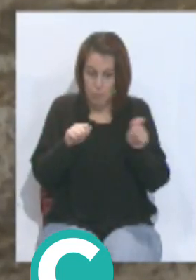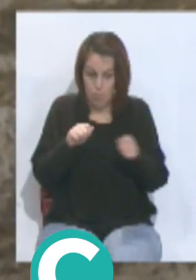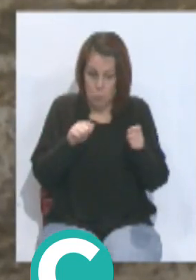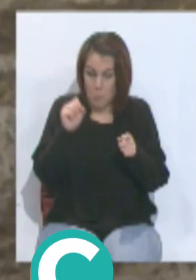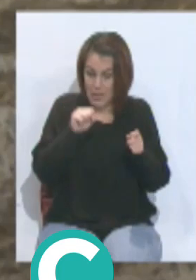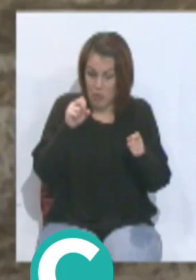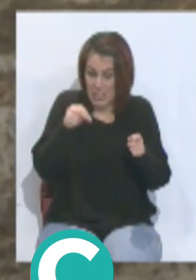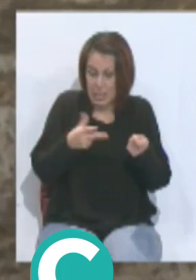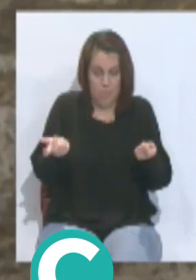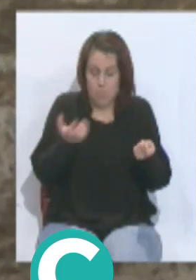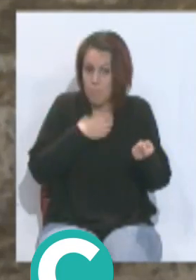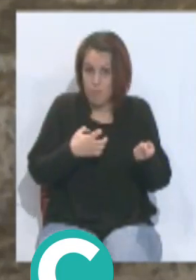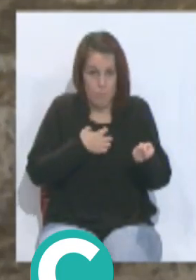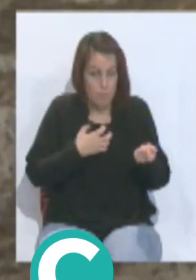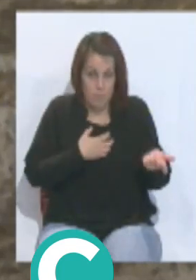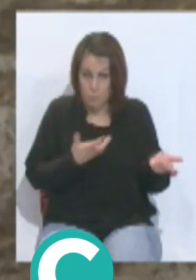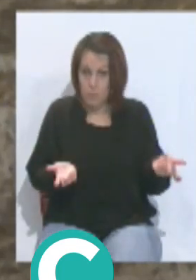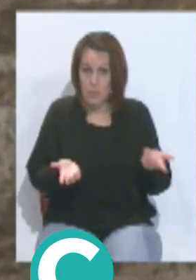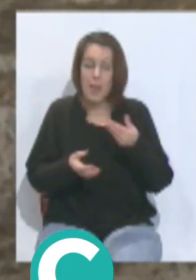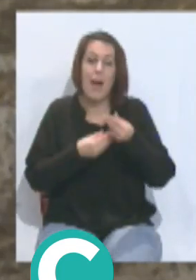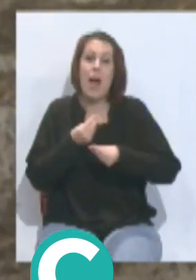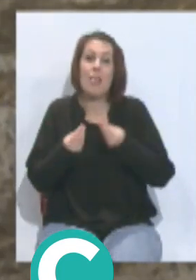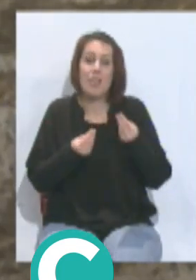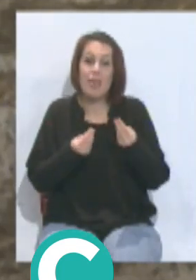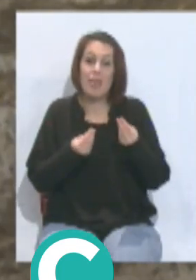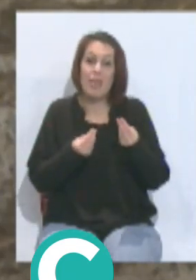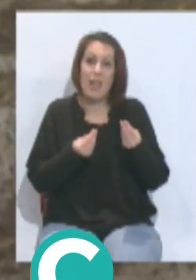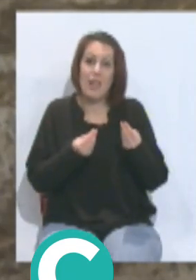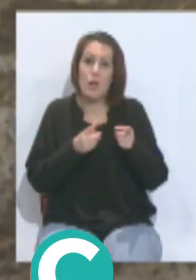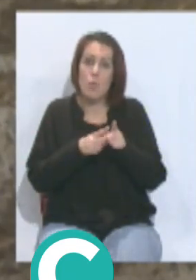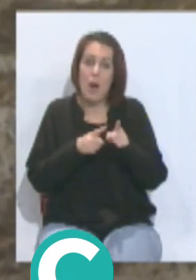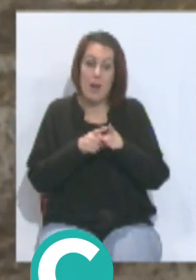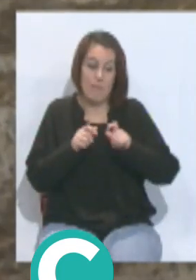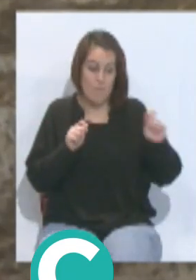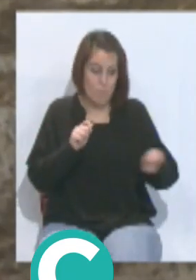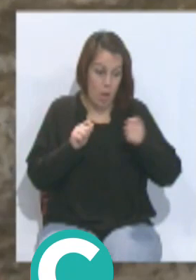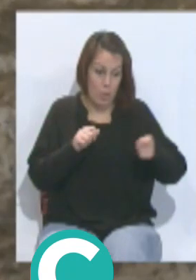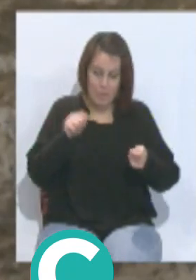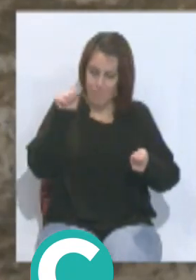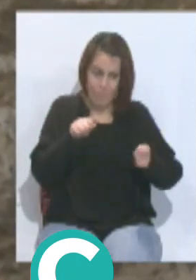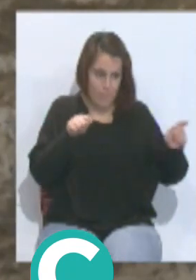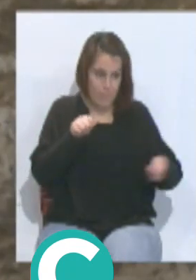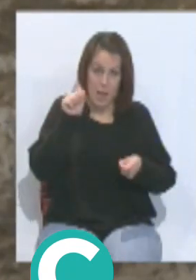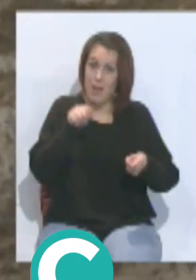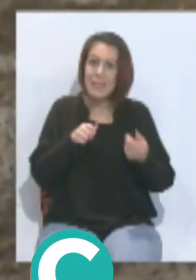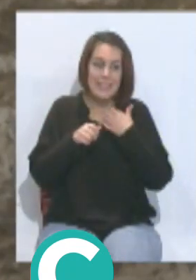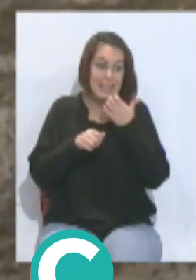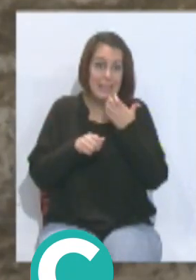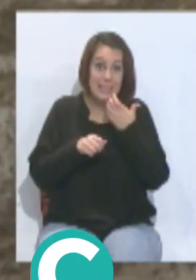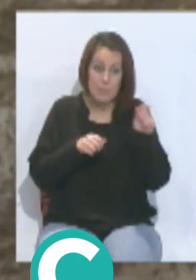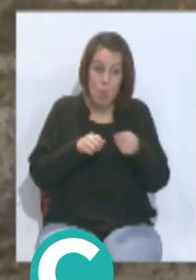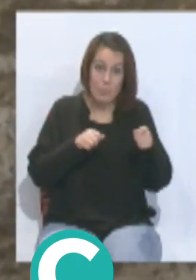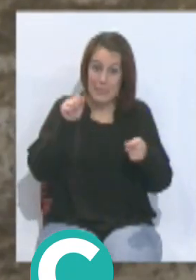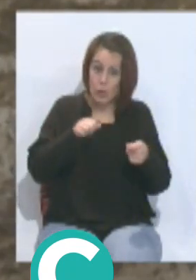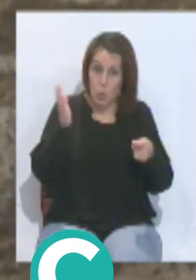el platillo, es una estupidez. Porque lo que hace más estuoso al mazo es el platillo. Si en el bombo no existiese el